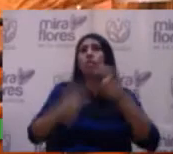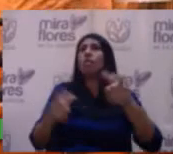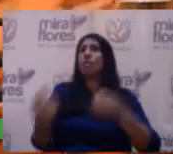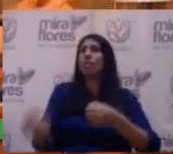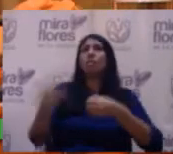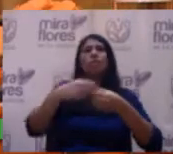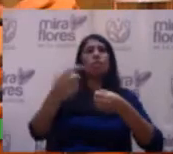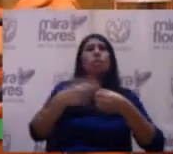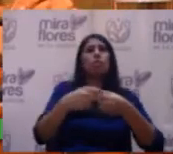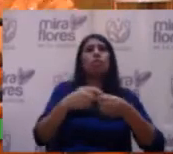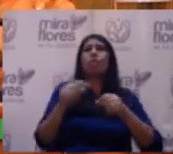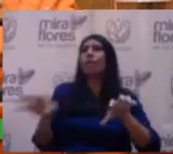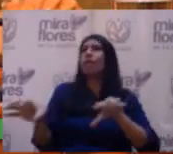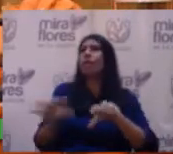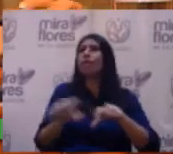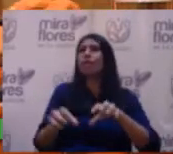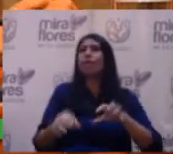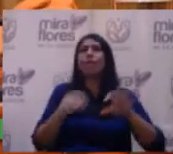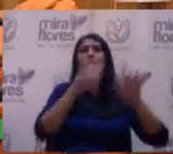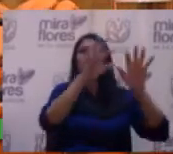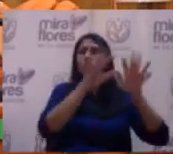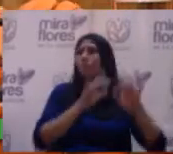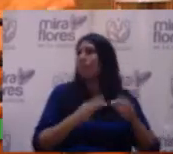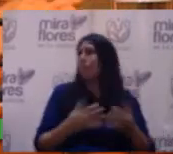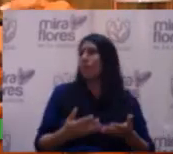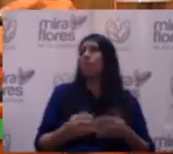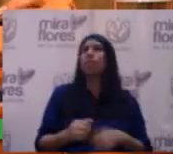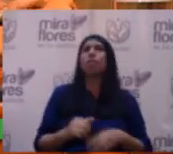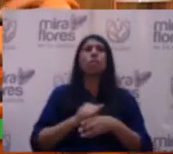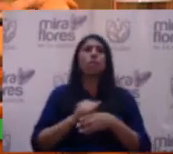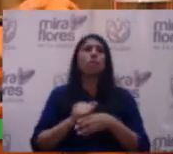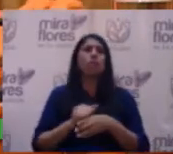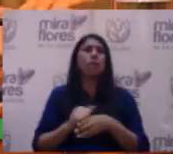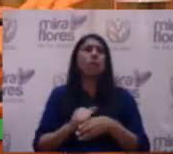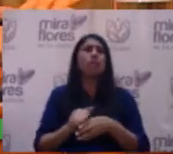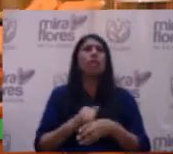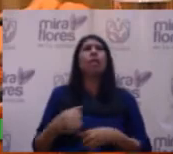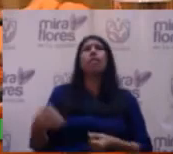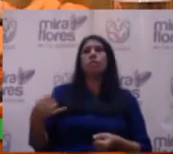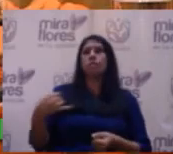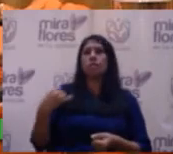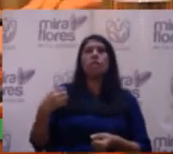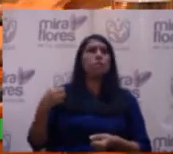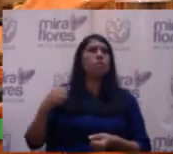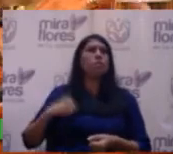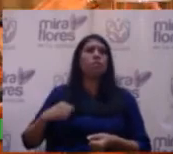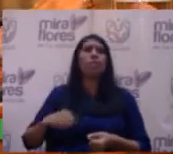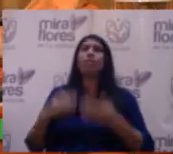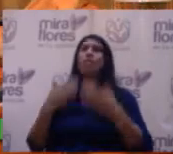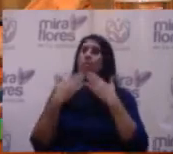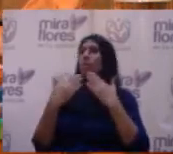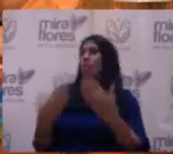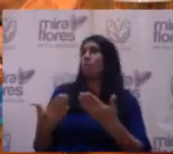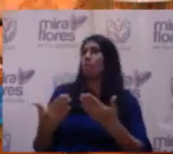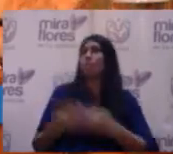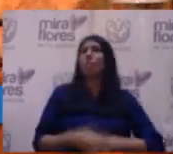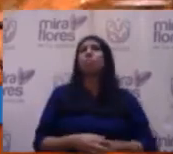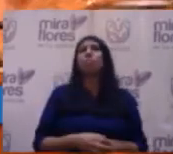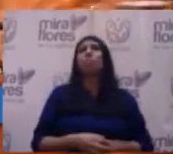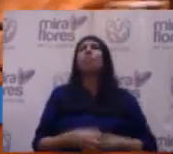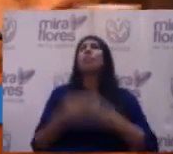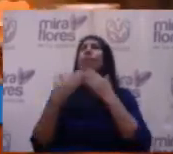estos expedientes para estas buenas prácticas municipales y haber hecho posible haber ganado estos premios. Muchas gracias. Muy